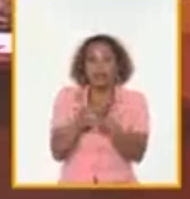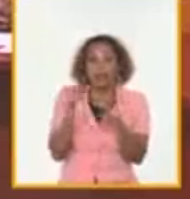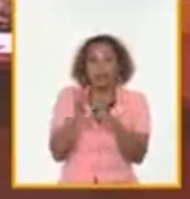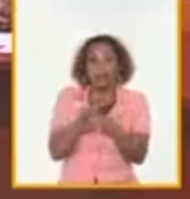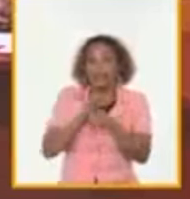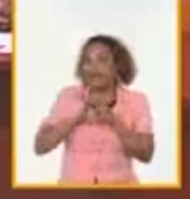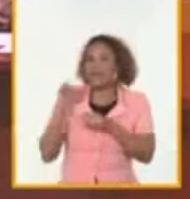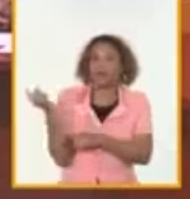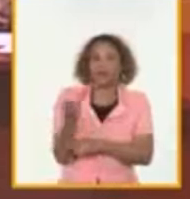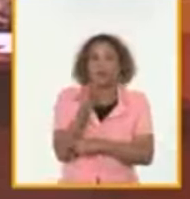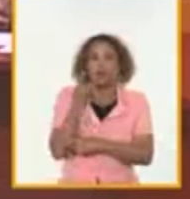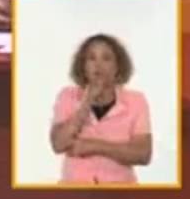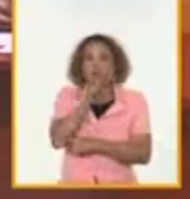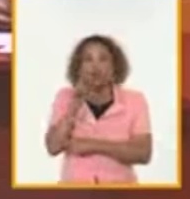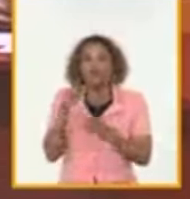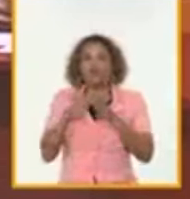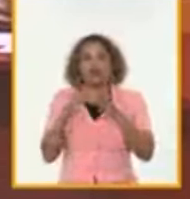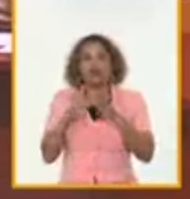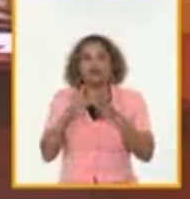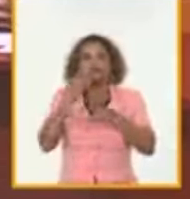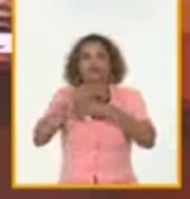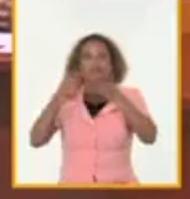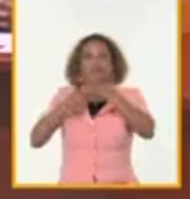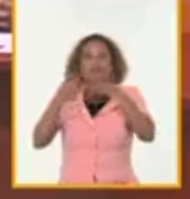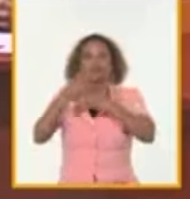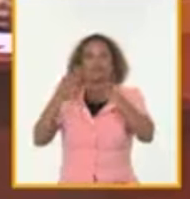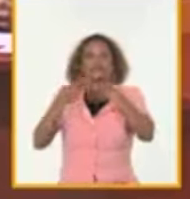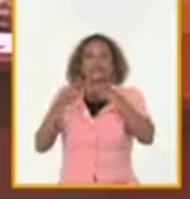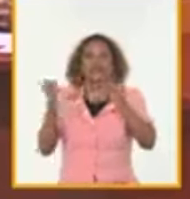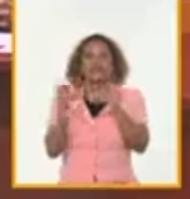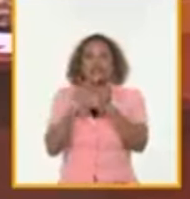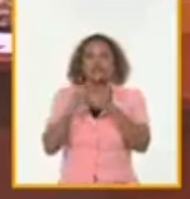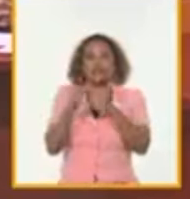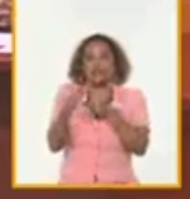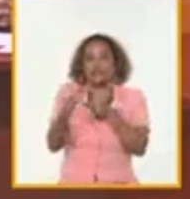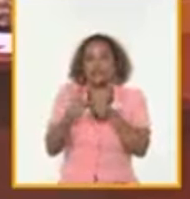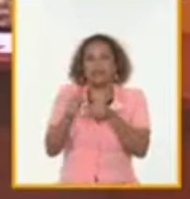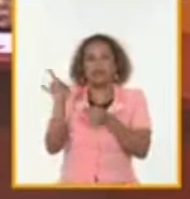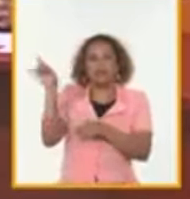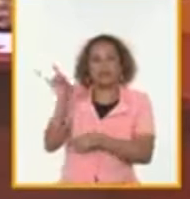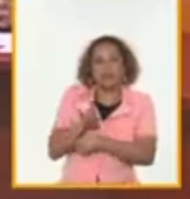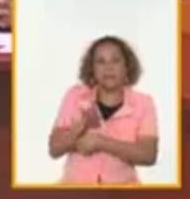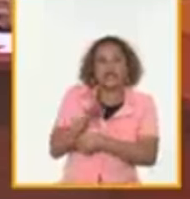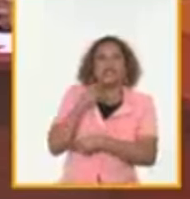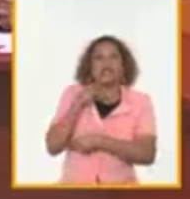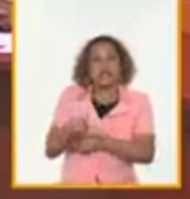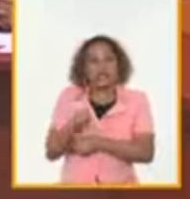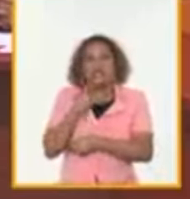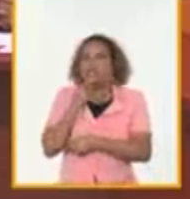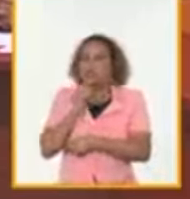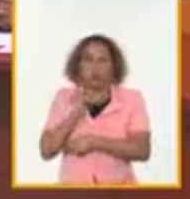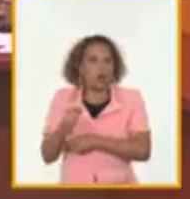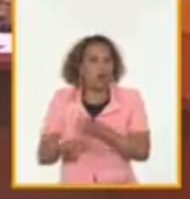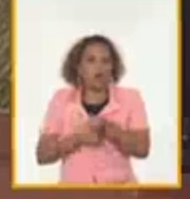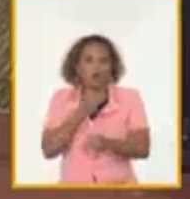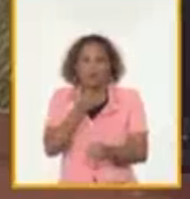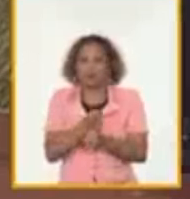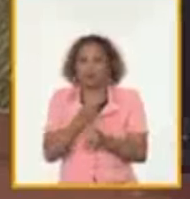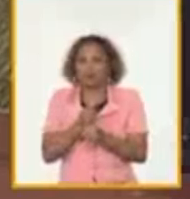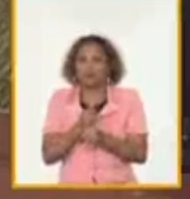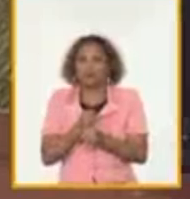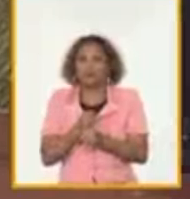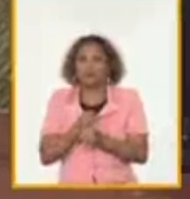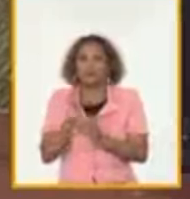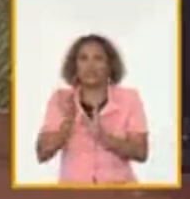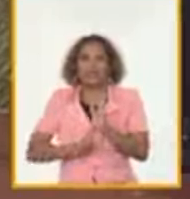todos 12 11 casas se le hicieron en el en la autopista con paneles solares al lugar donde no podíamos llegar con la corriente en